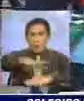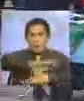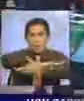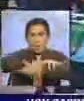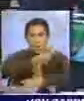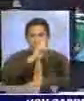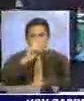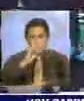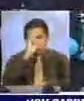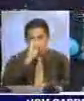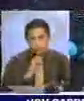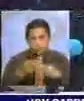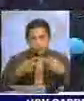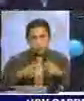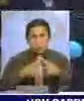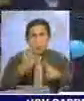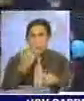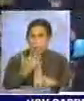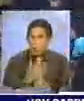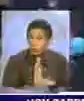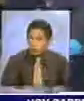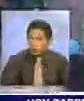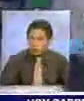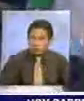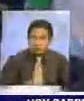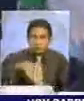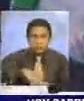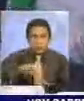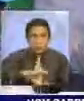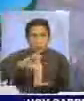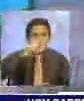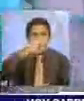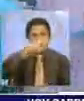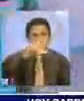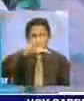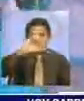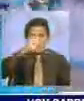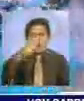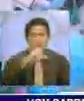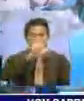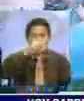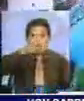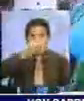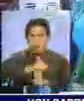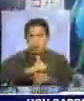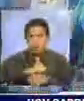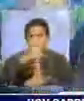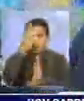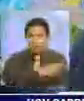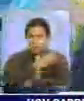Y hay mucho color también en Meche, en el Colegio Gallegos Lara, que han ensayado varios días también